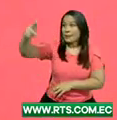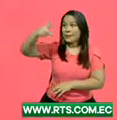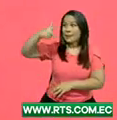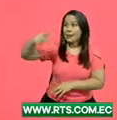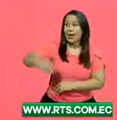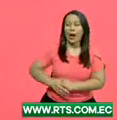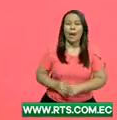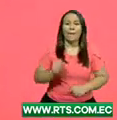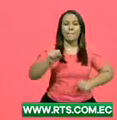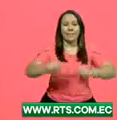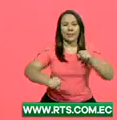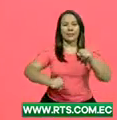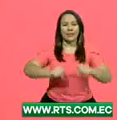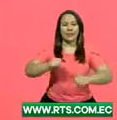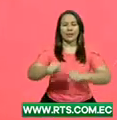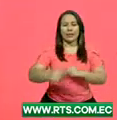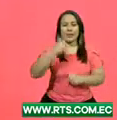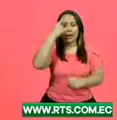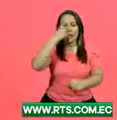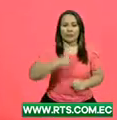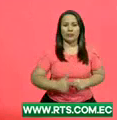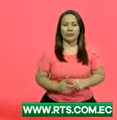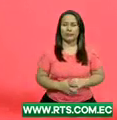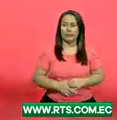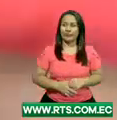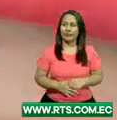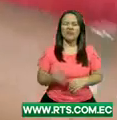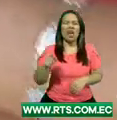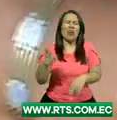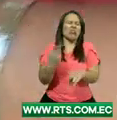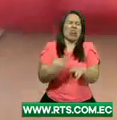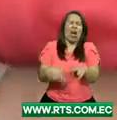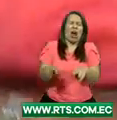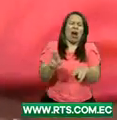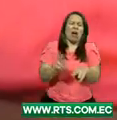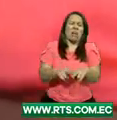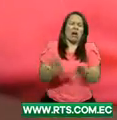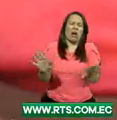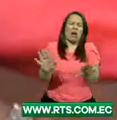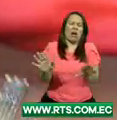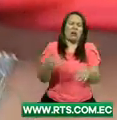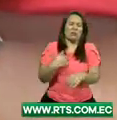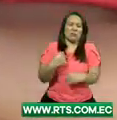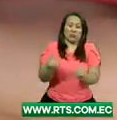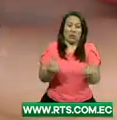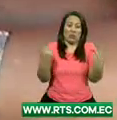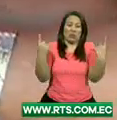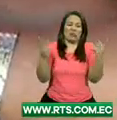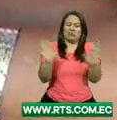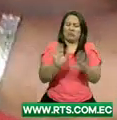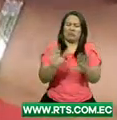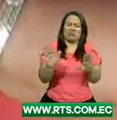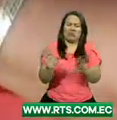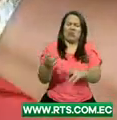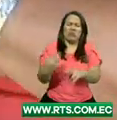personas de una vista es eso esto es normal ya que aquí no nos causa asombro